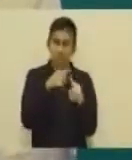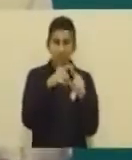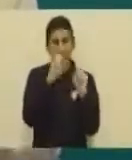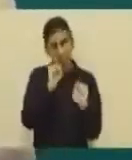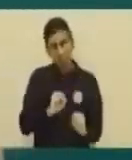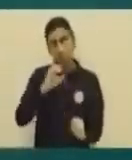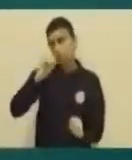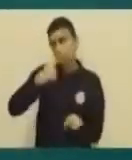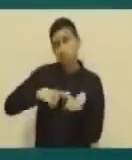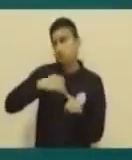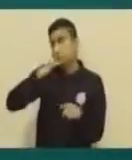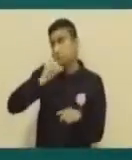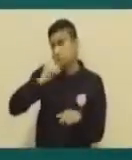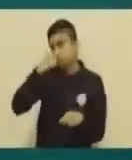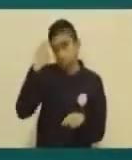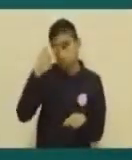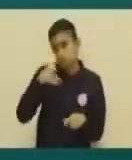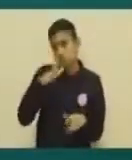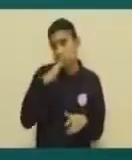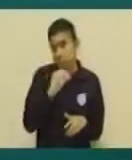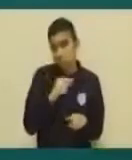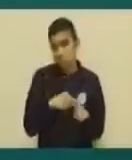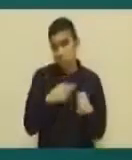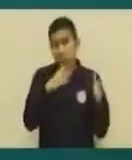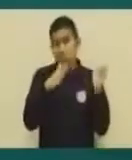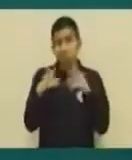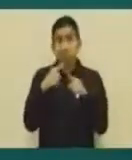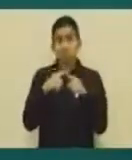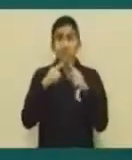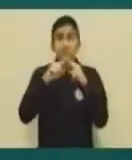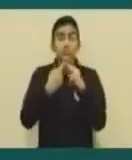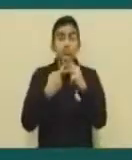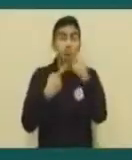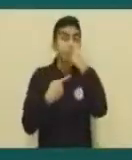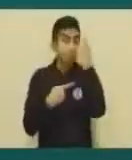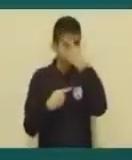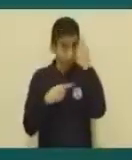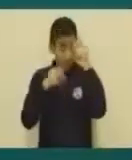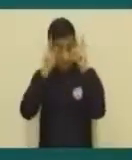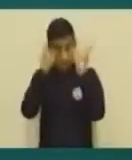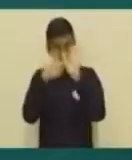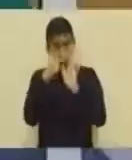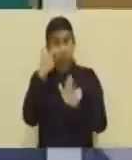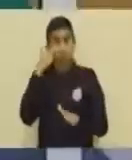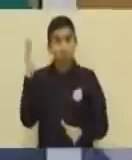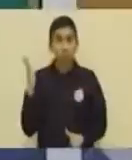trabajar esa sumatoria. Entonces vamos a trabajar nosotros